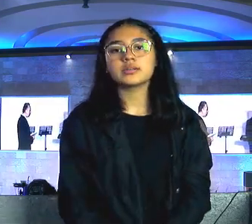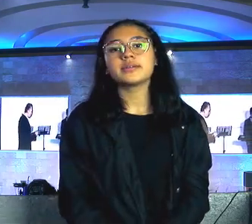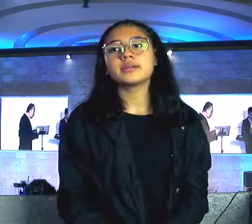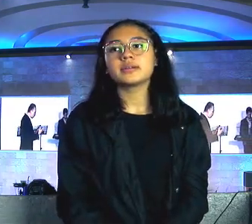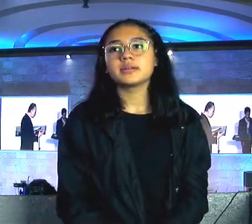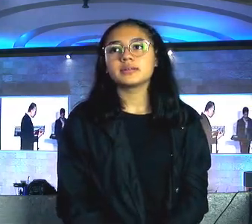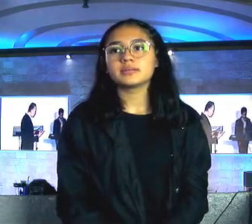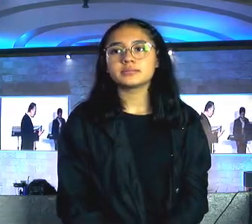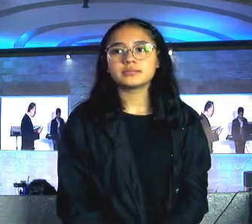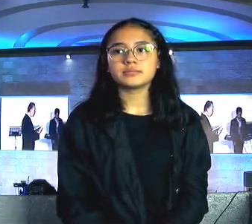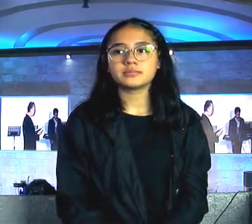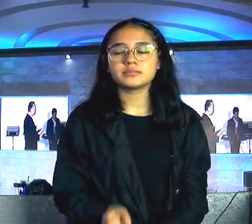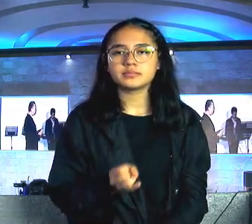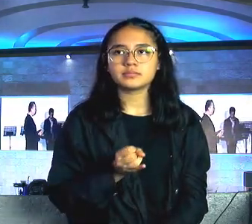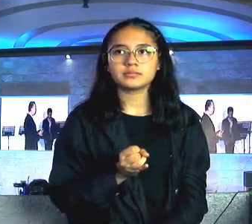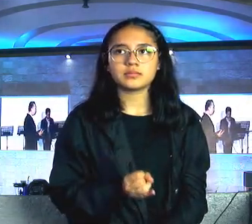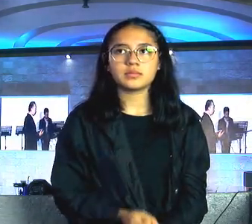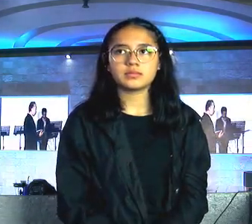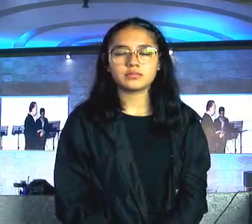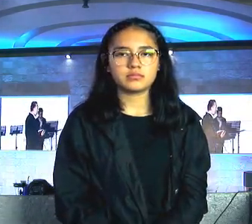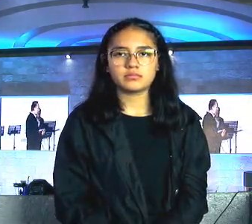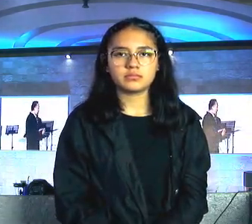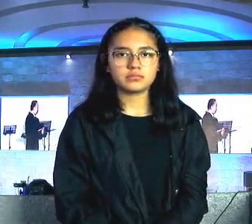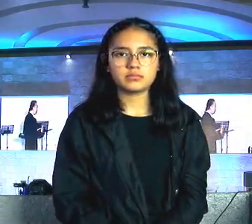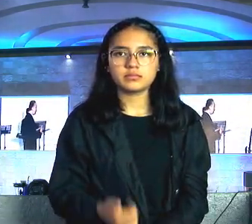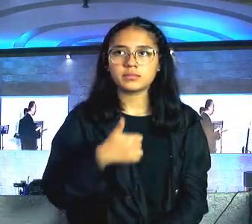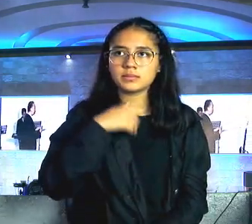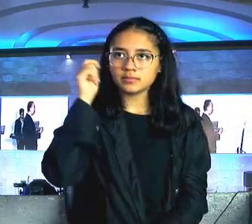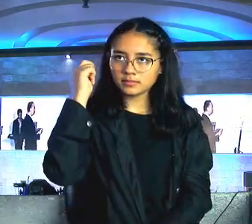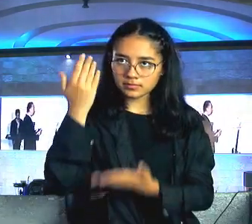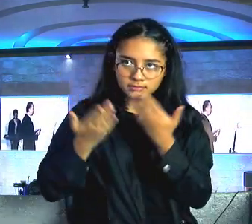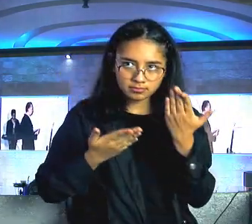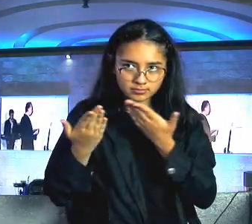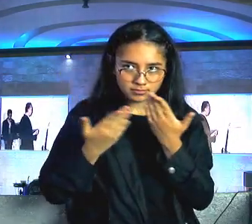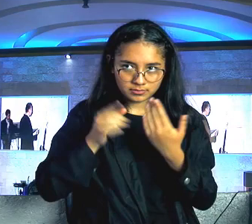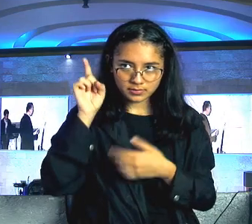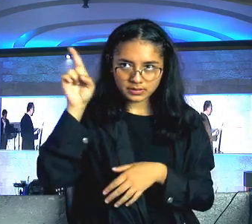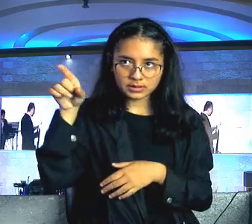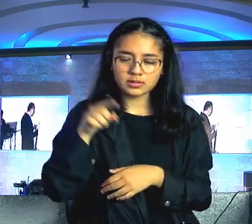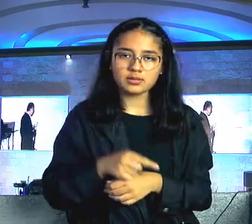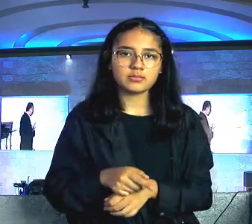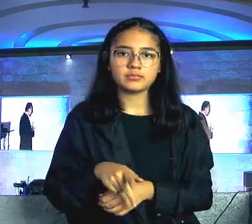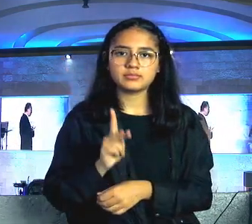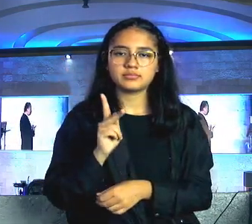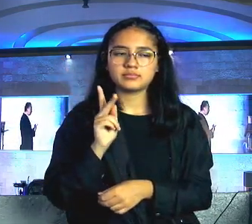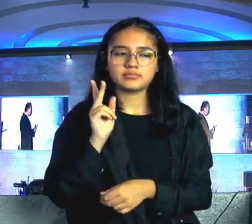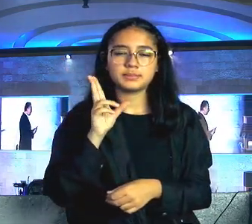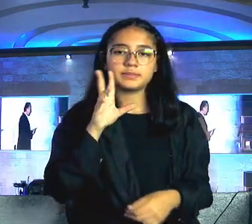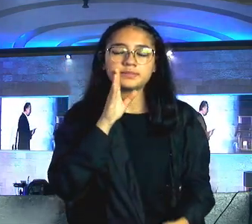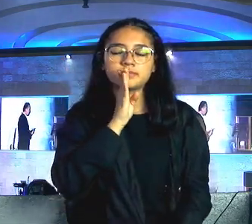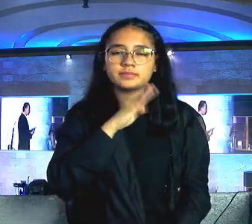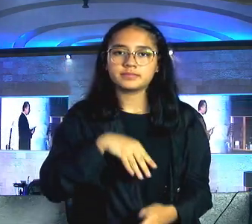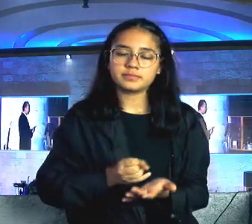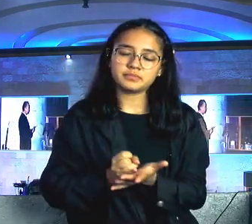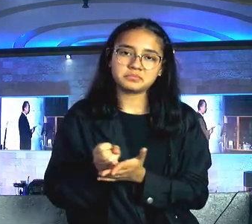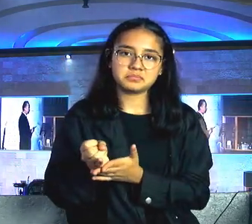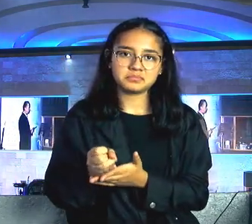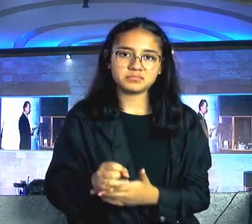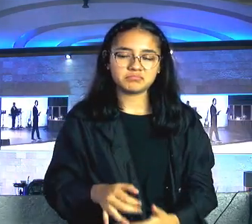Señor, pero yo te servía, ¿sí? Pero tomaste malas decisiones. Señor, pero yo creí.